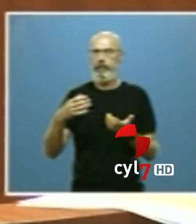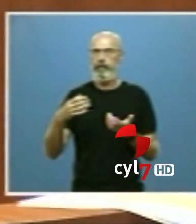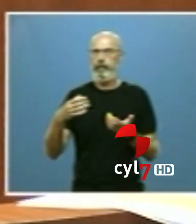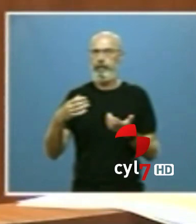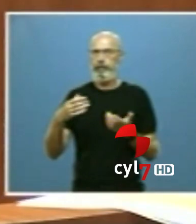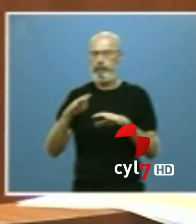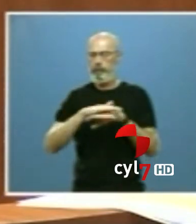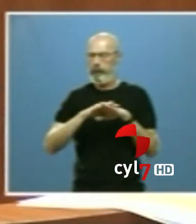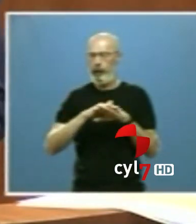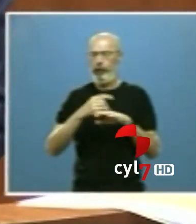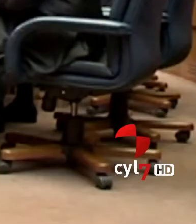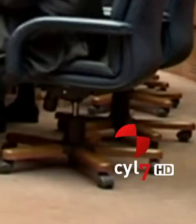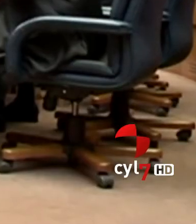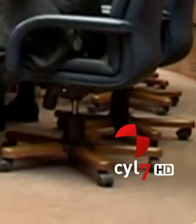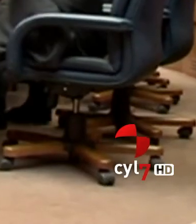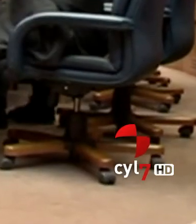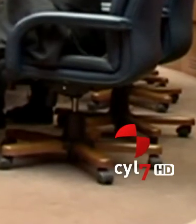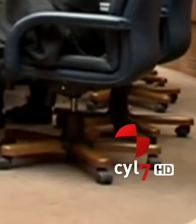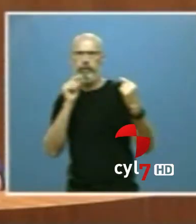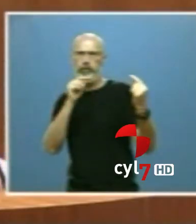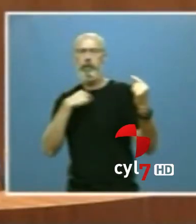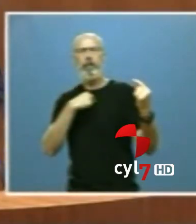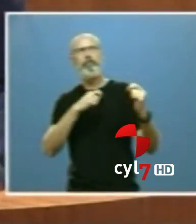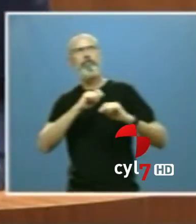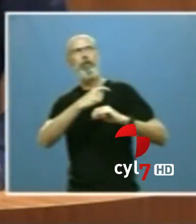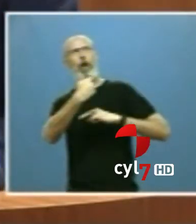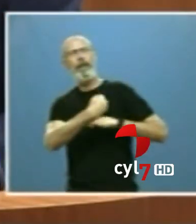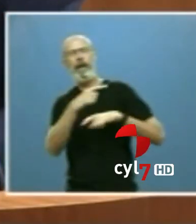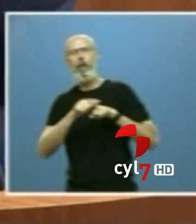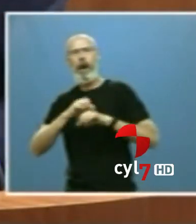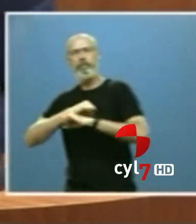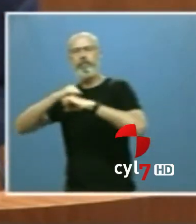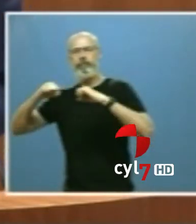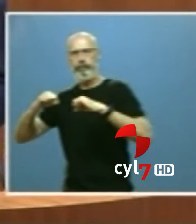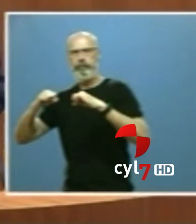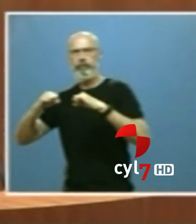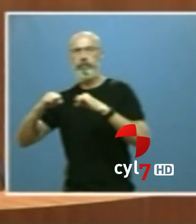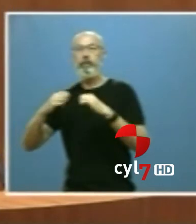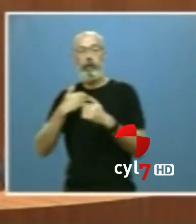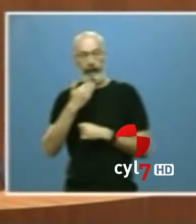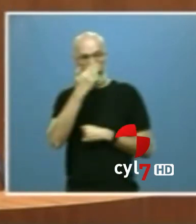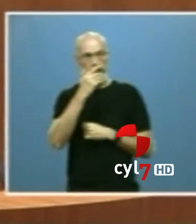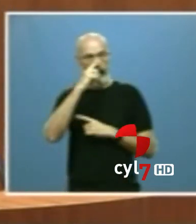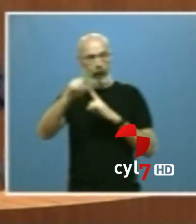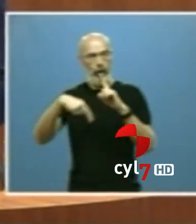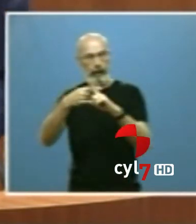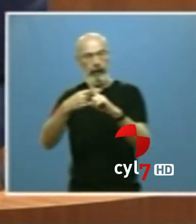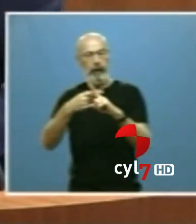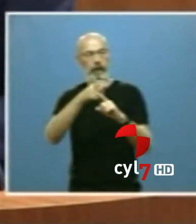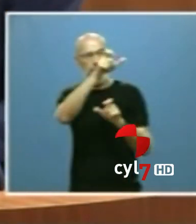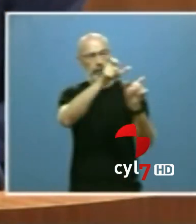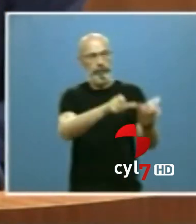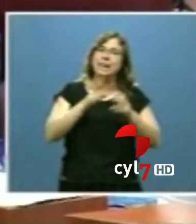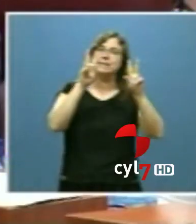yo tengo ya el latiguillo aunque al final sinceramente el año que viene pase lo que pase yo le voy a echar de menos como